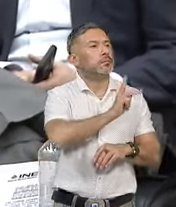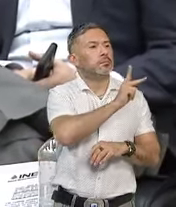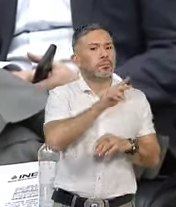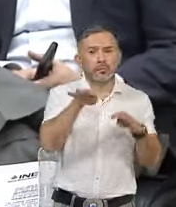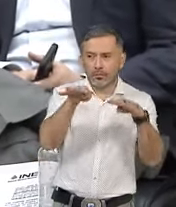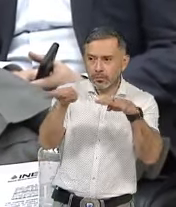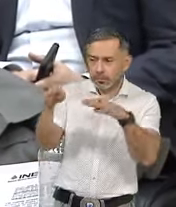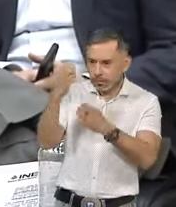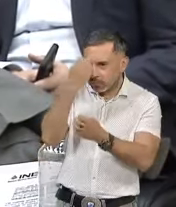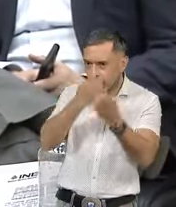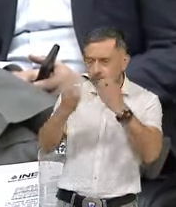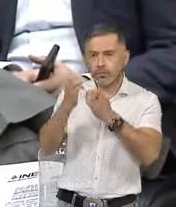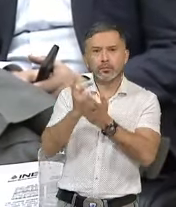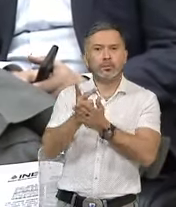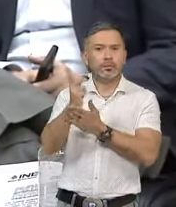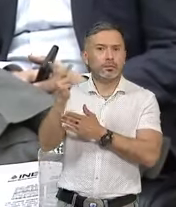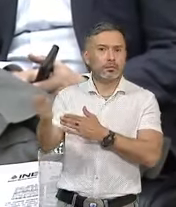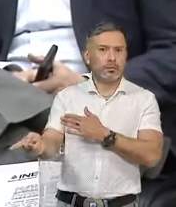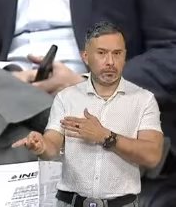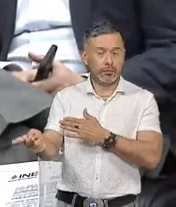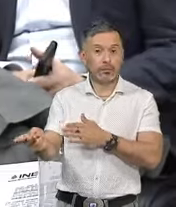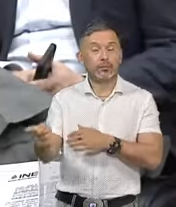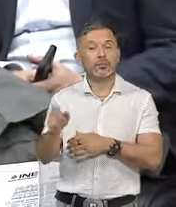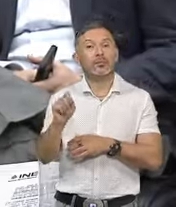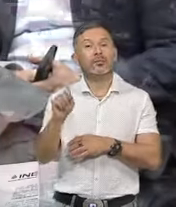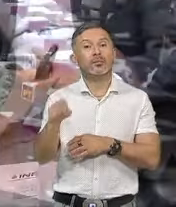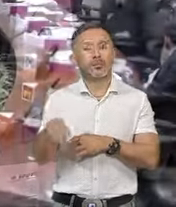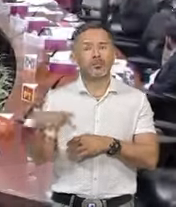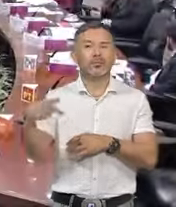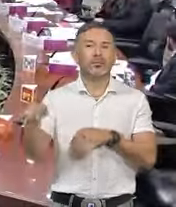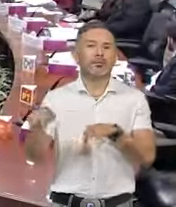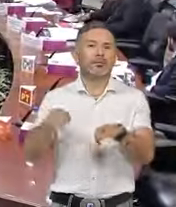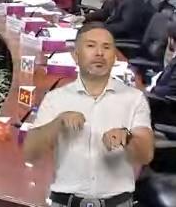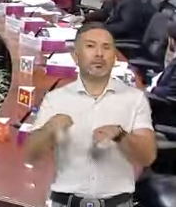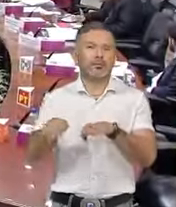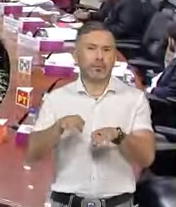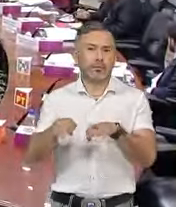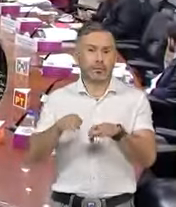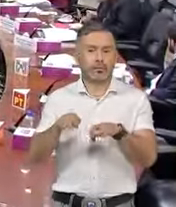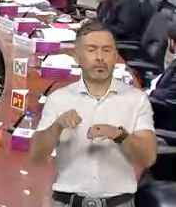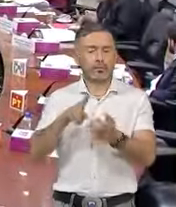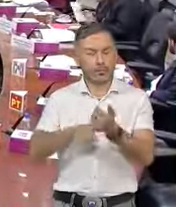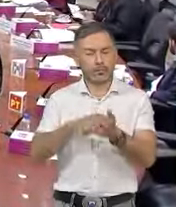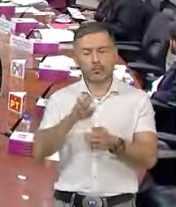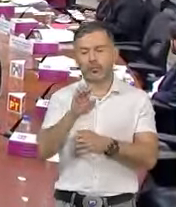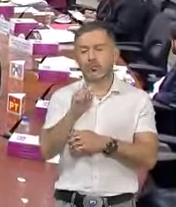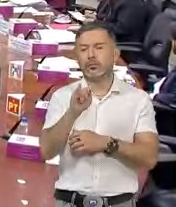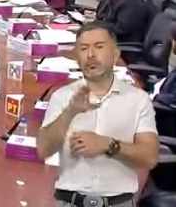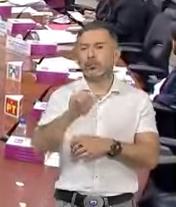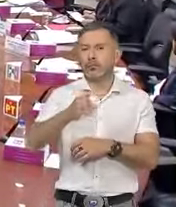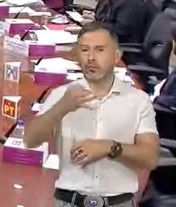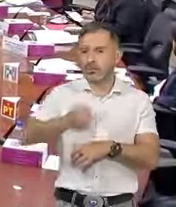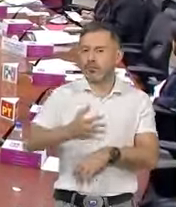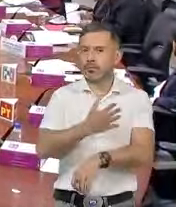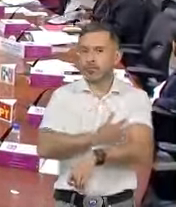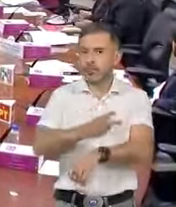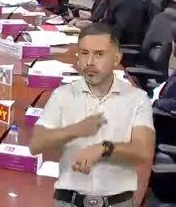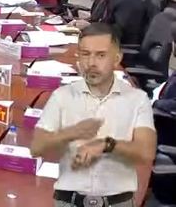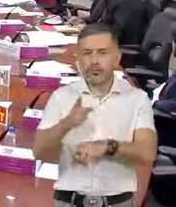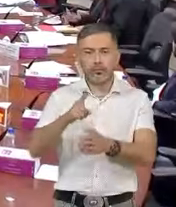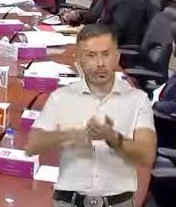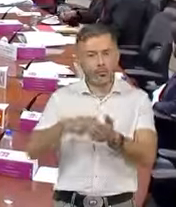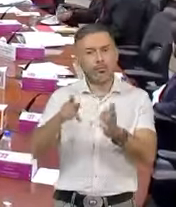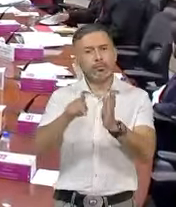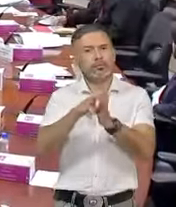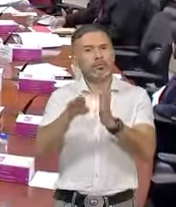parece una evaluación respecto a su desempeño apegado a la ética y a que efectivamente todo lo que está